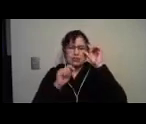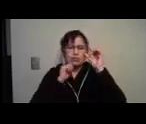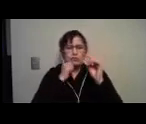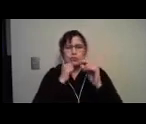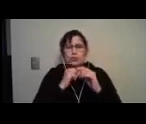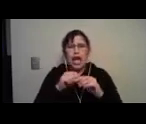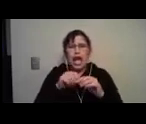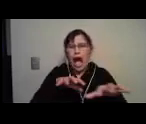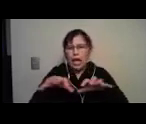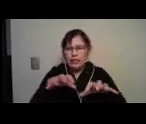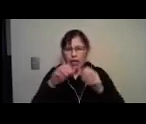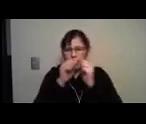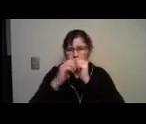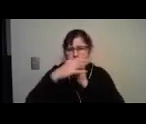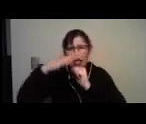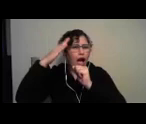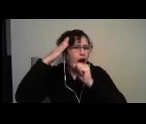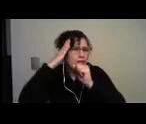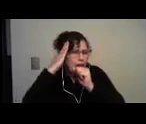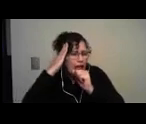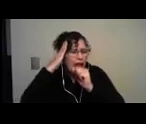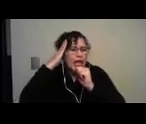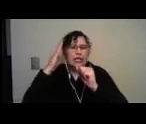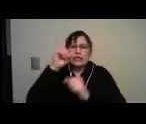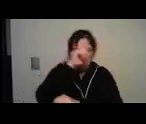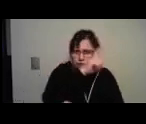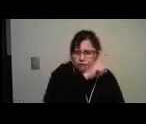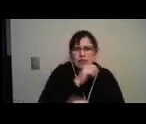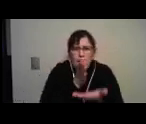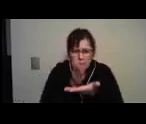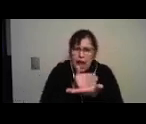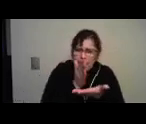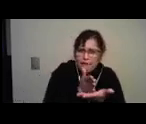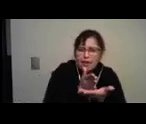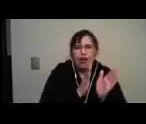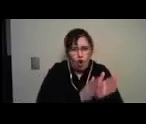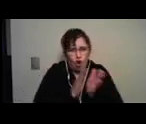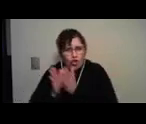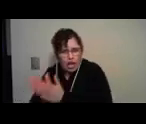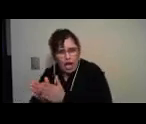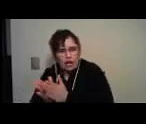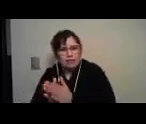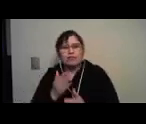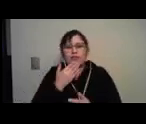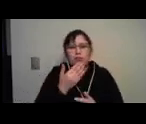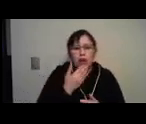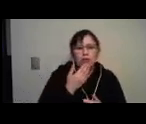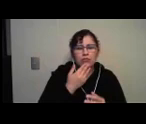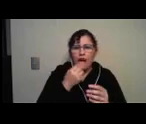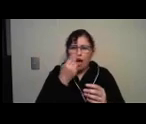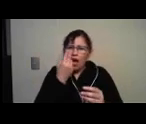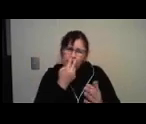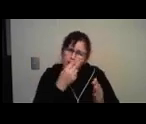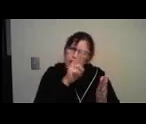actividades mentales complejas necesarias para planificar, organizar, guiar, revisar, regular y evaluar el comportamiento